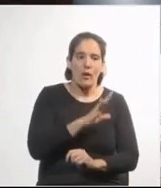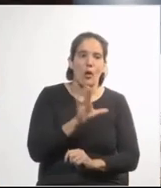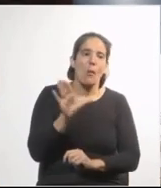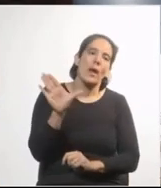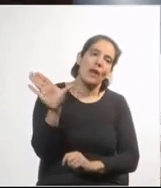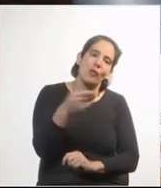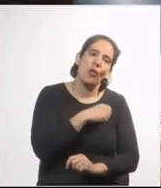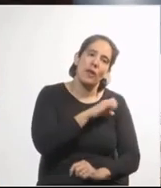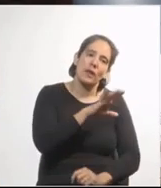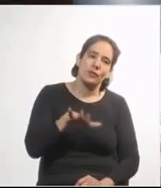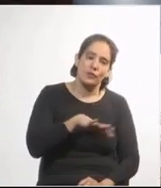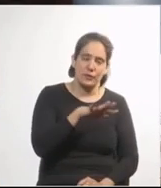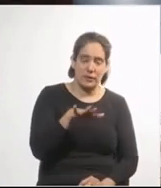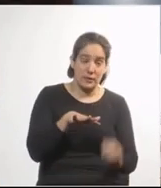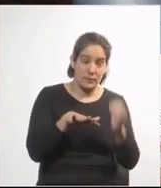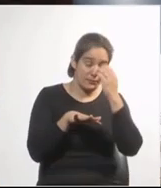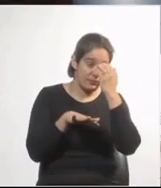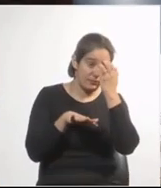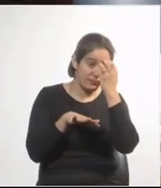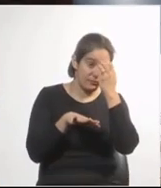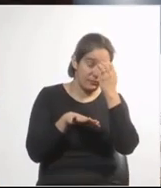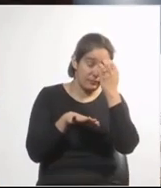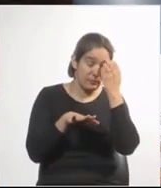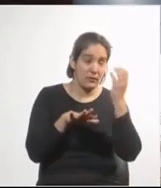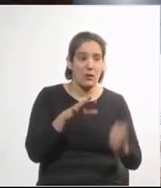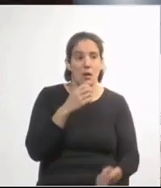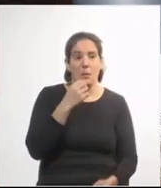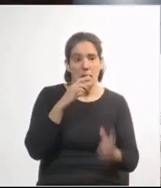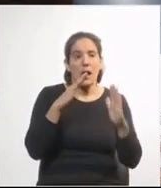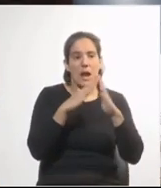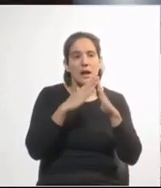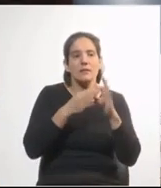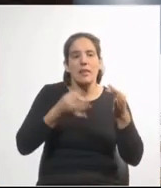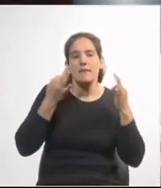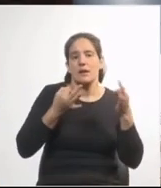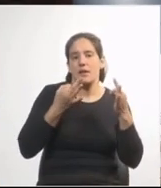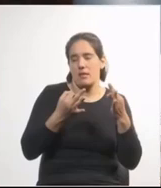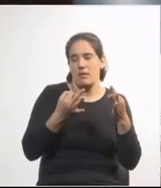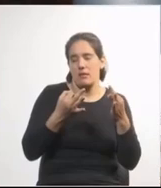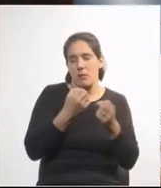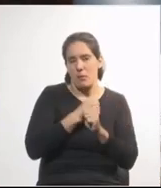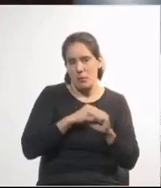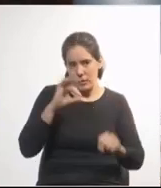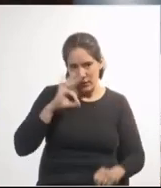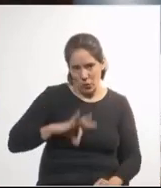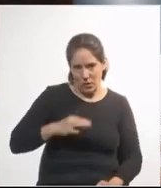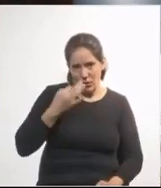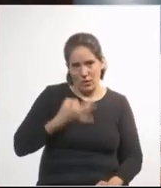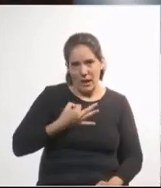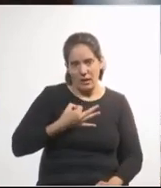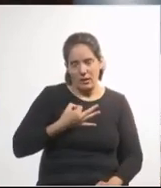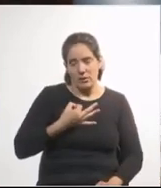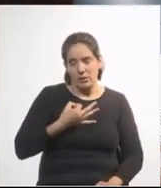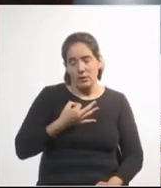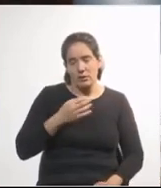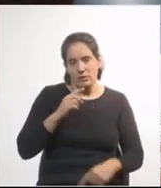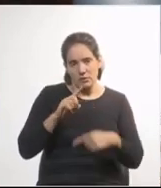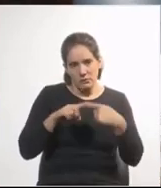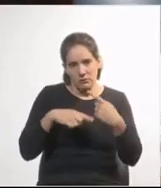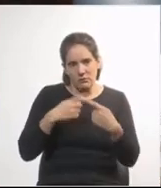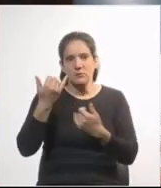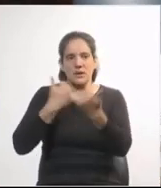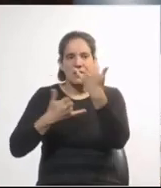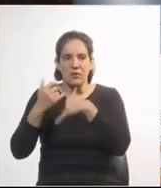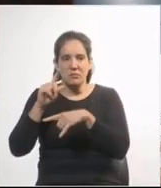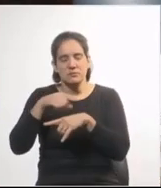economía al incrementar por esa vía el ingreso de los hogares y estimular el consumo. Y sigue con